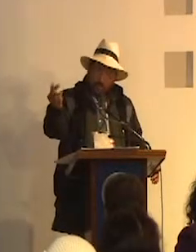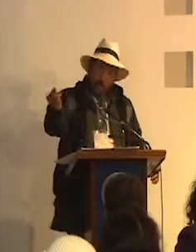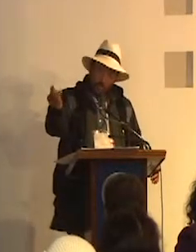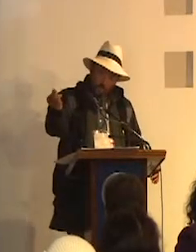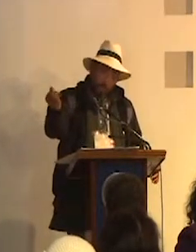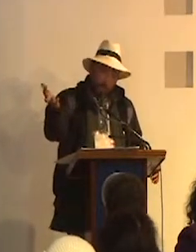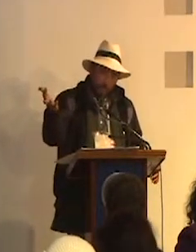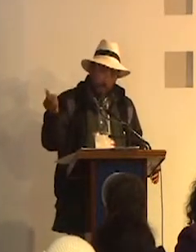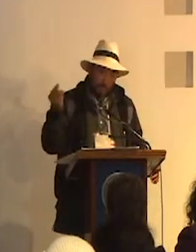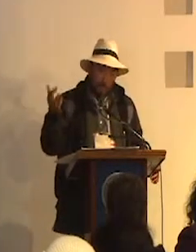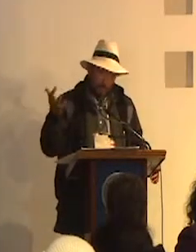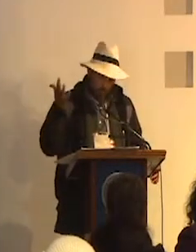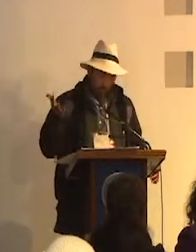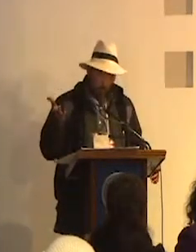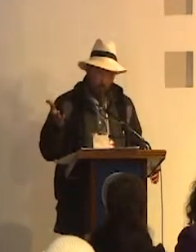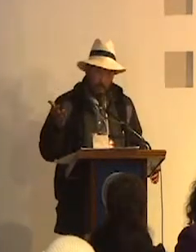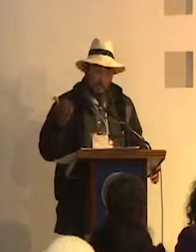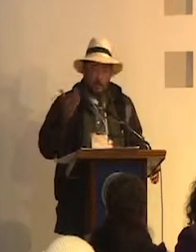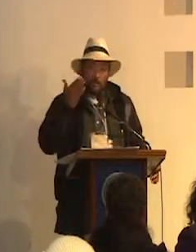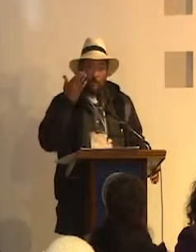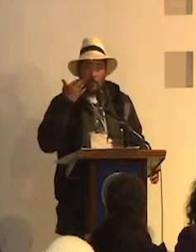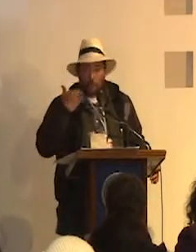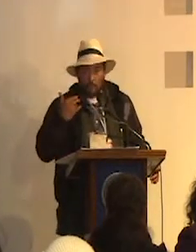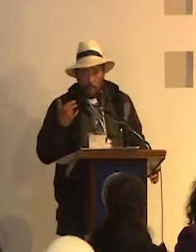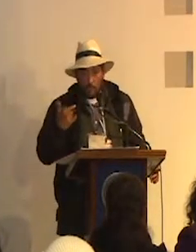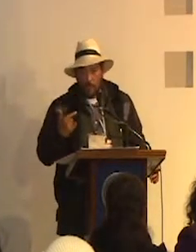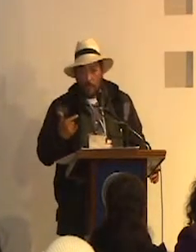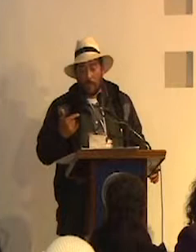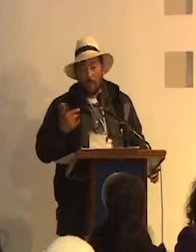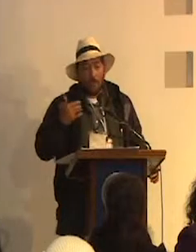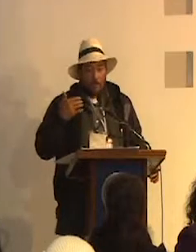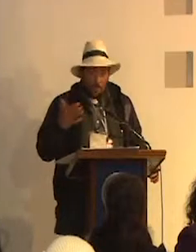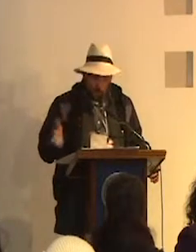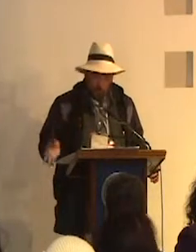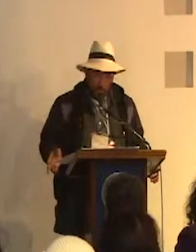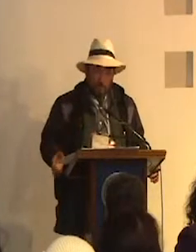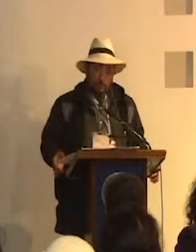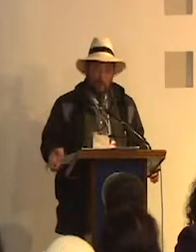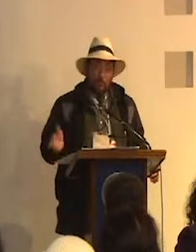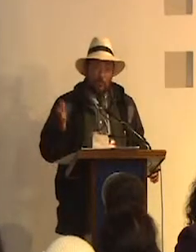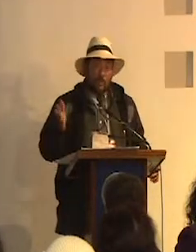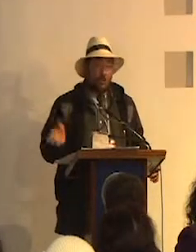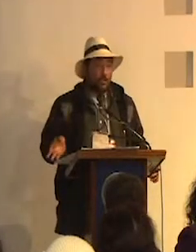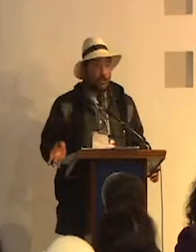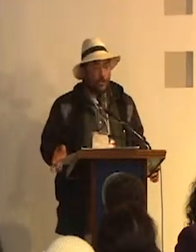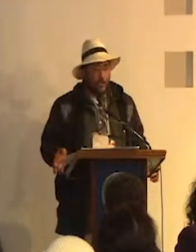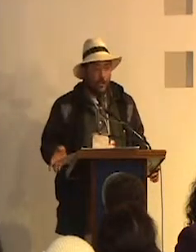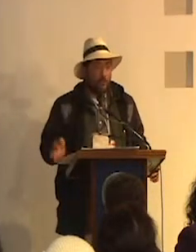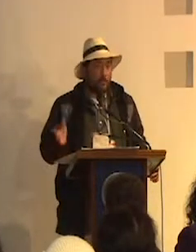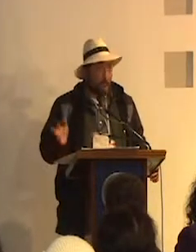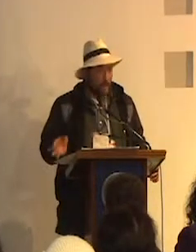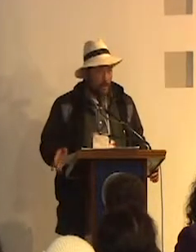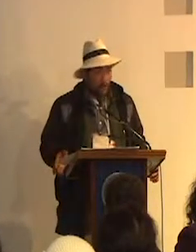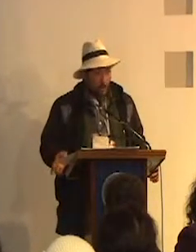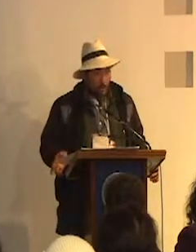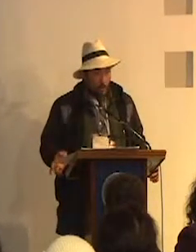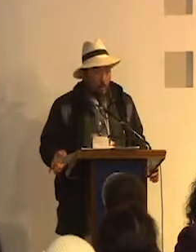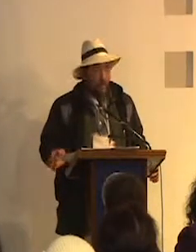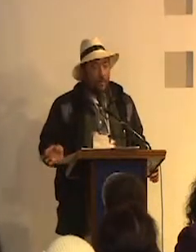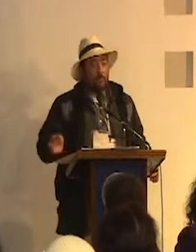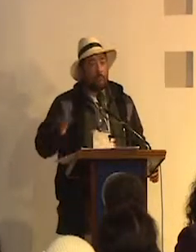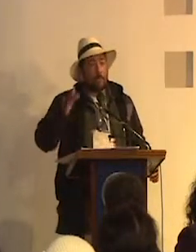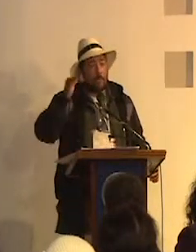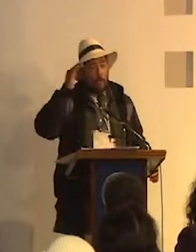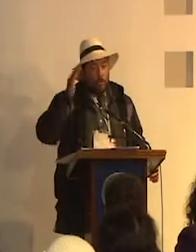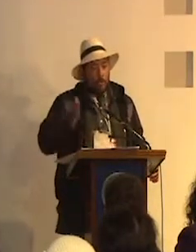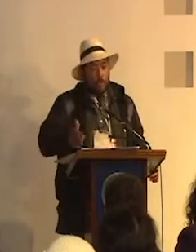guerrilla, ahí está toda torcida. Mi mano derecha es una discapacidad. Fui reconstruido toda la cara, es una discapacidad. Nosotros el auto 006 del 29 de